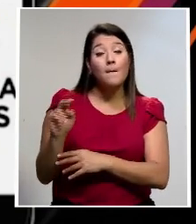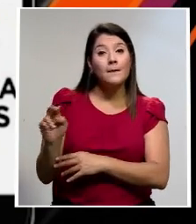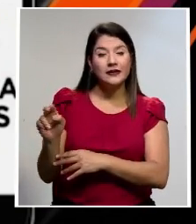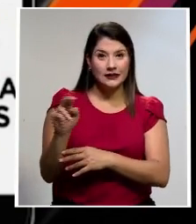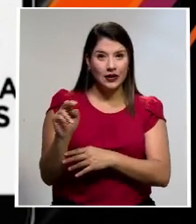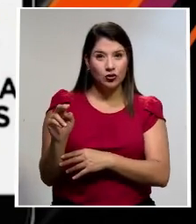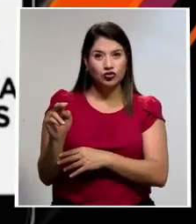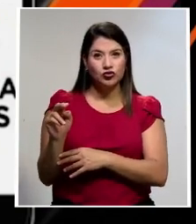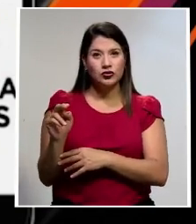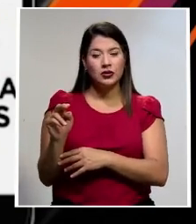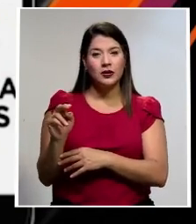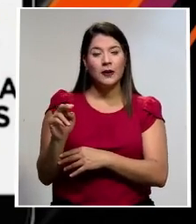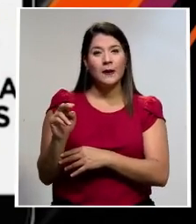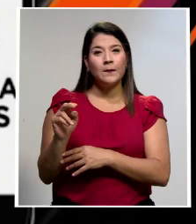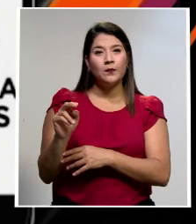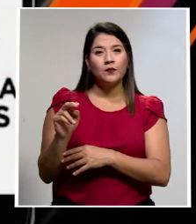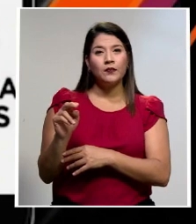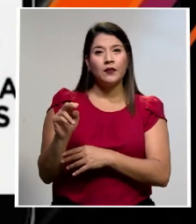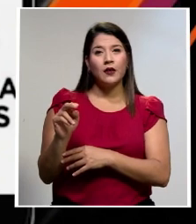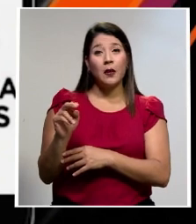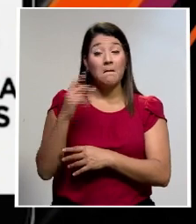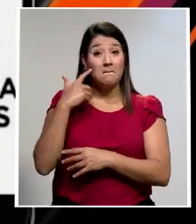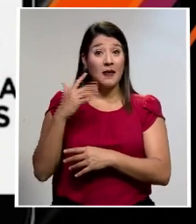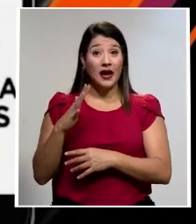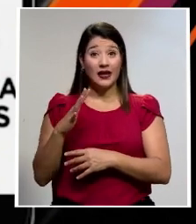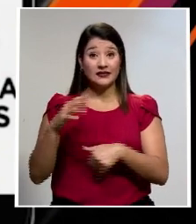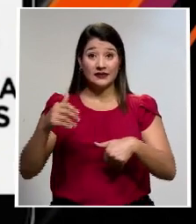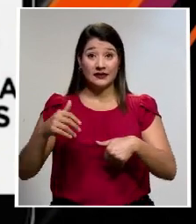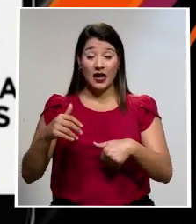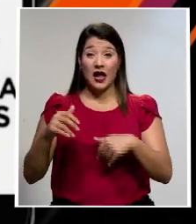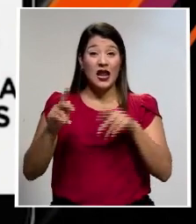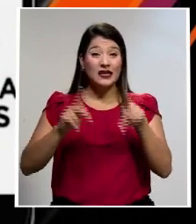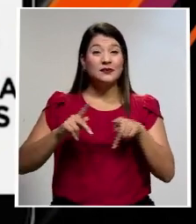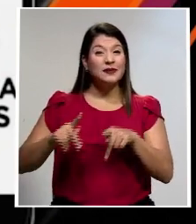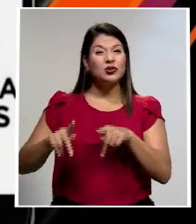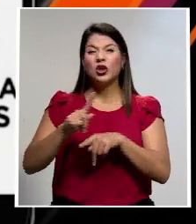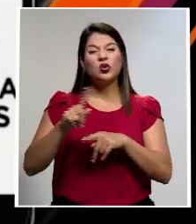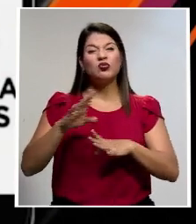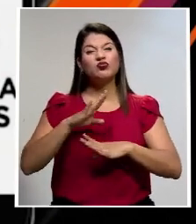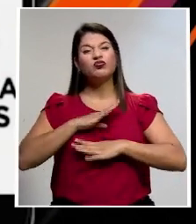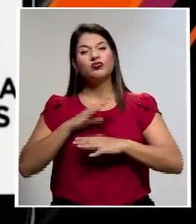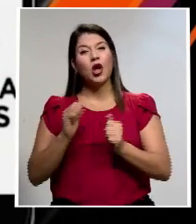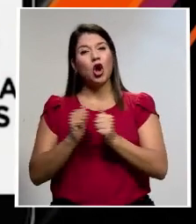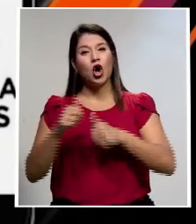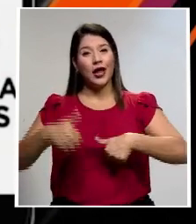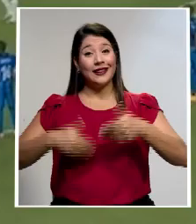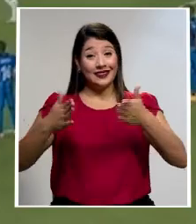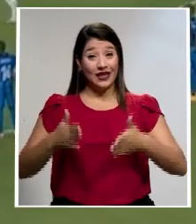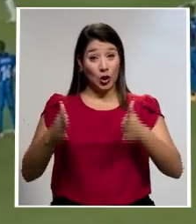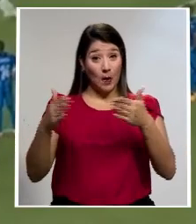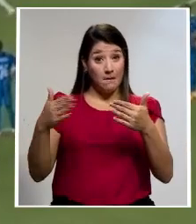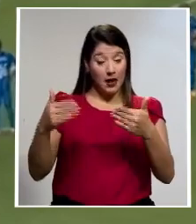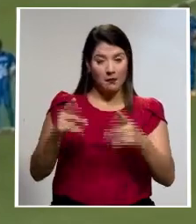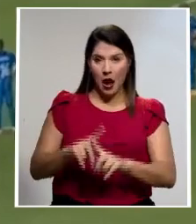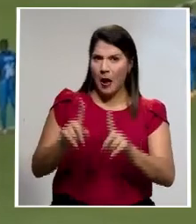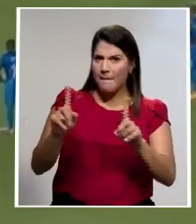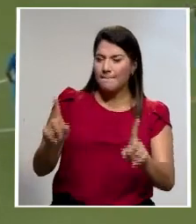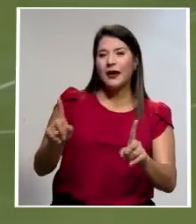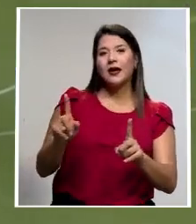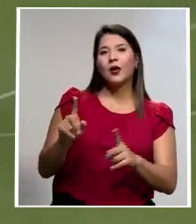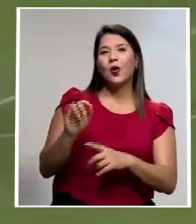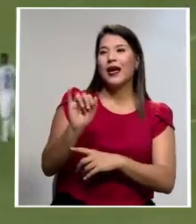que la prensa no está satisfecha con su técnico, con Christensen. Entonces son situaciones que se dan